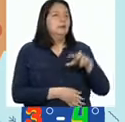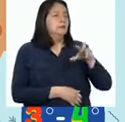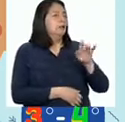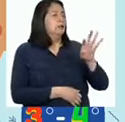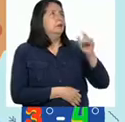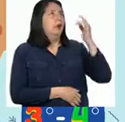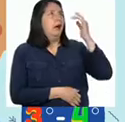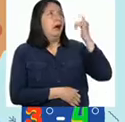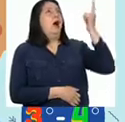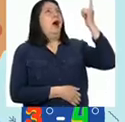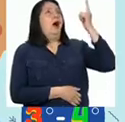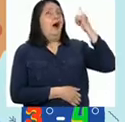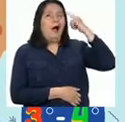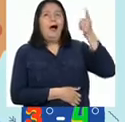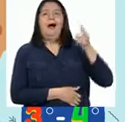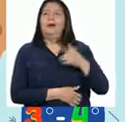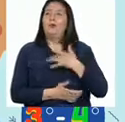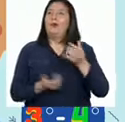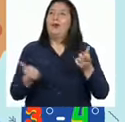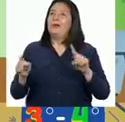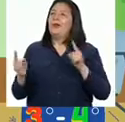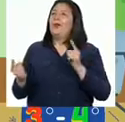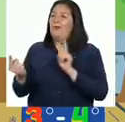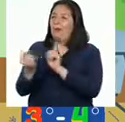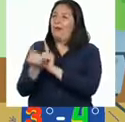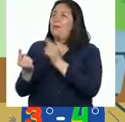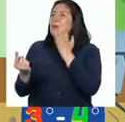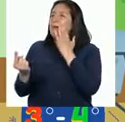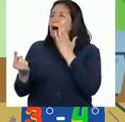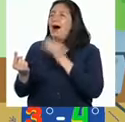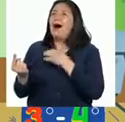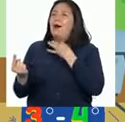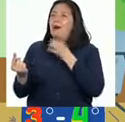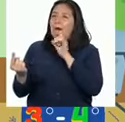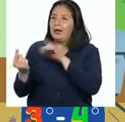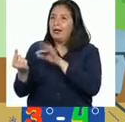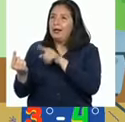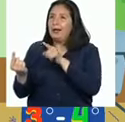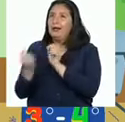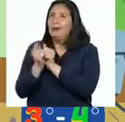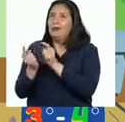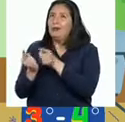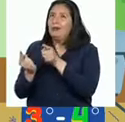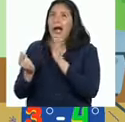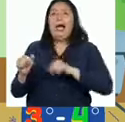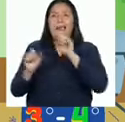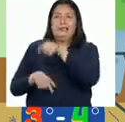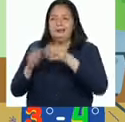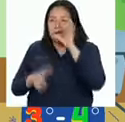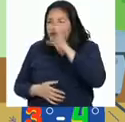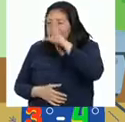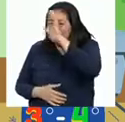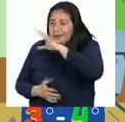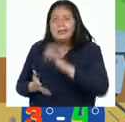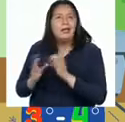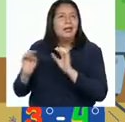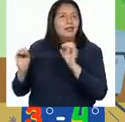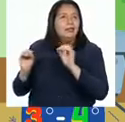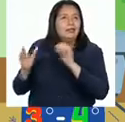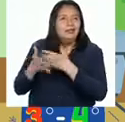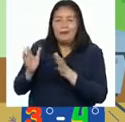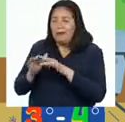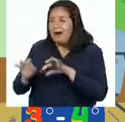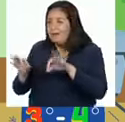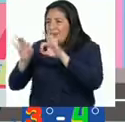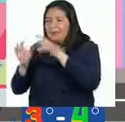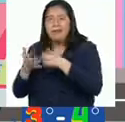se siente súper cómodo cuando está con su mamá y su abuela. Ahí debe estar el tesoro. Para llegar a este lugar,